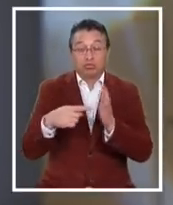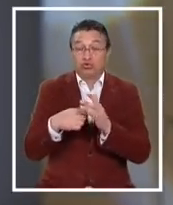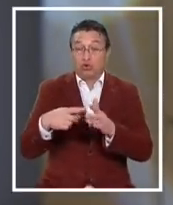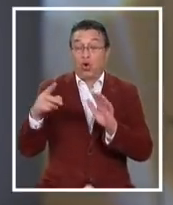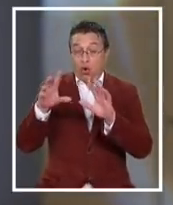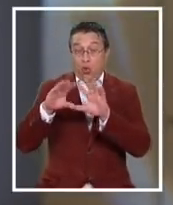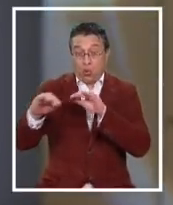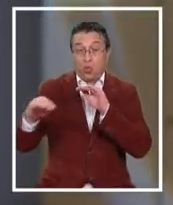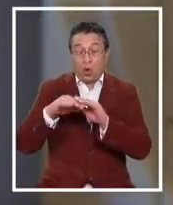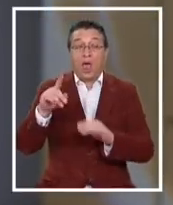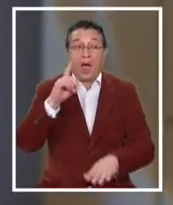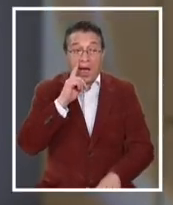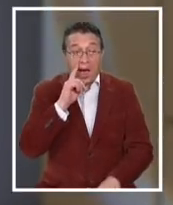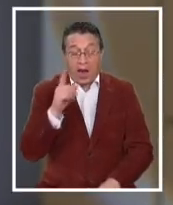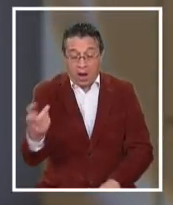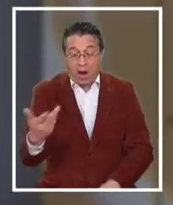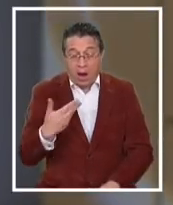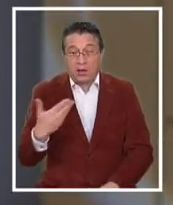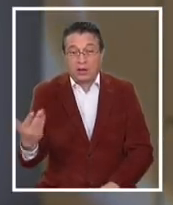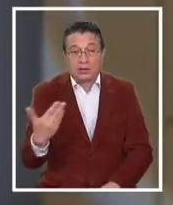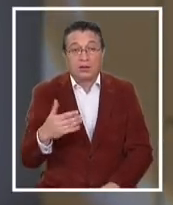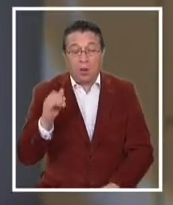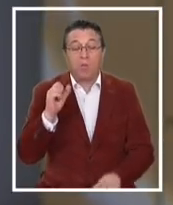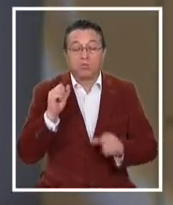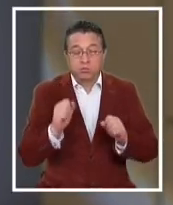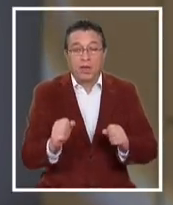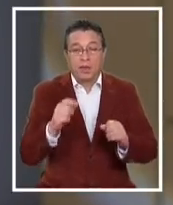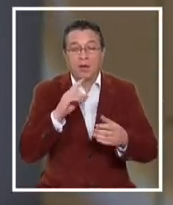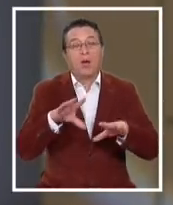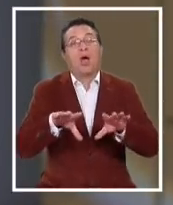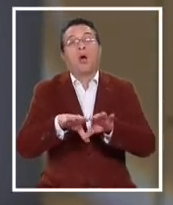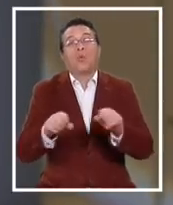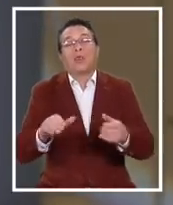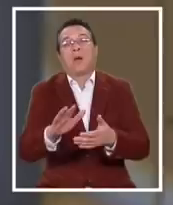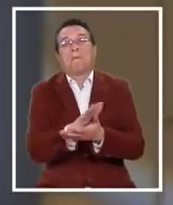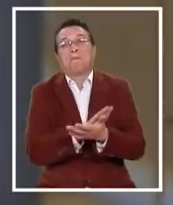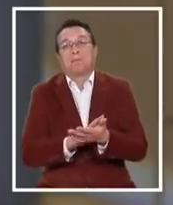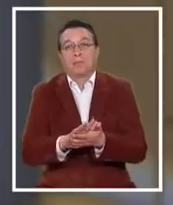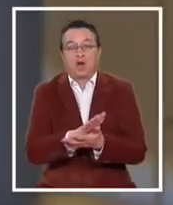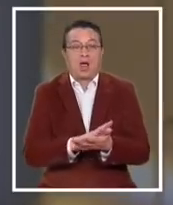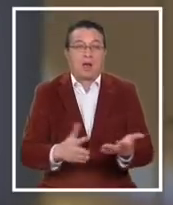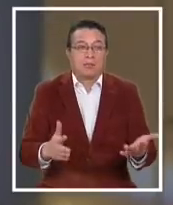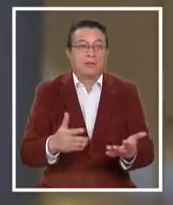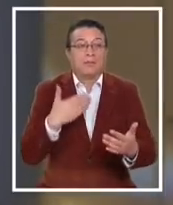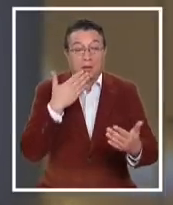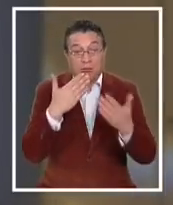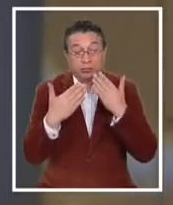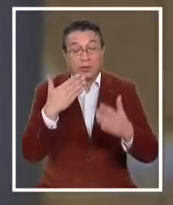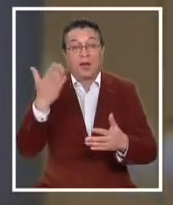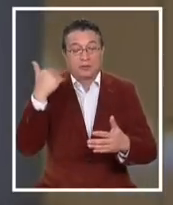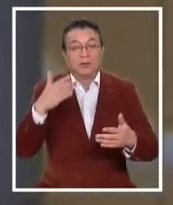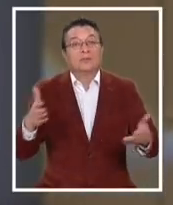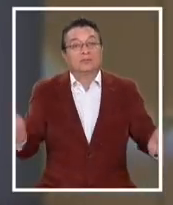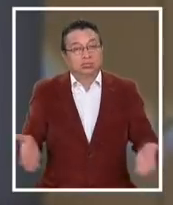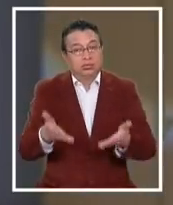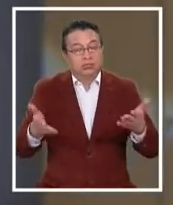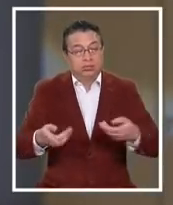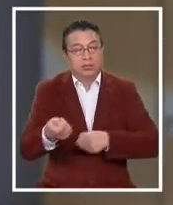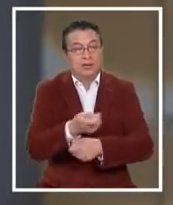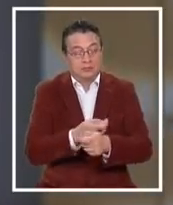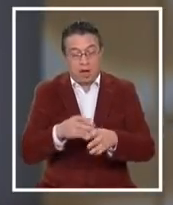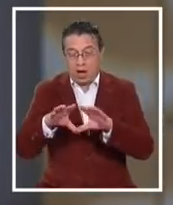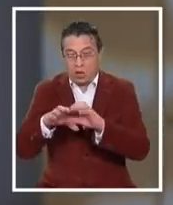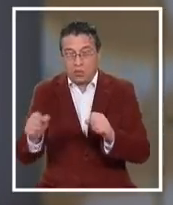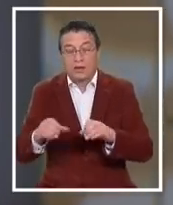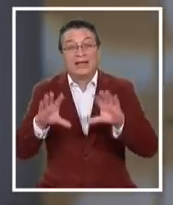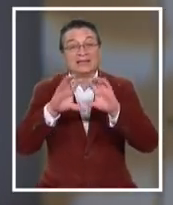qué lo diferencia? Creo que podemos converger, por ejemplo, en lo que hablábamos recién de recuperación. Podemos converger en